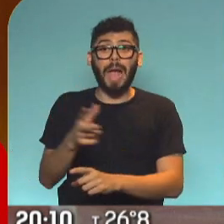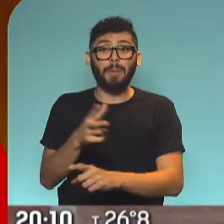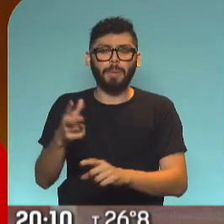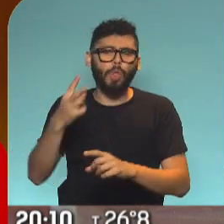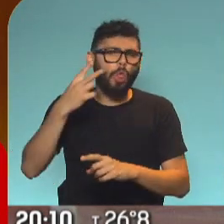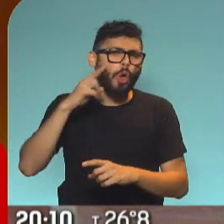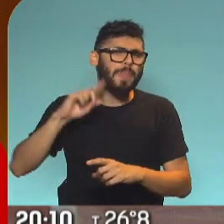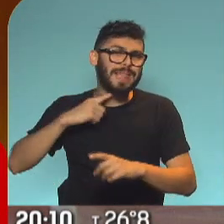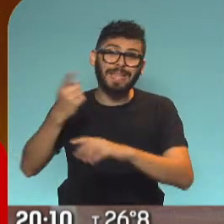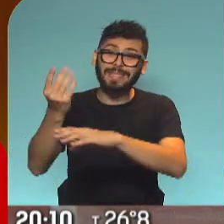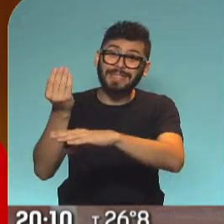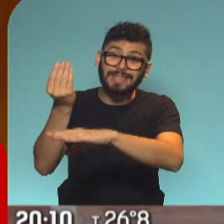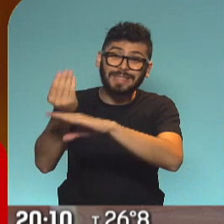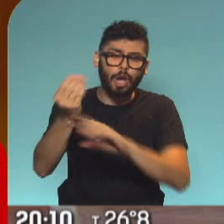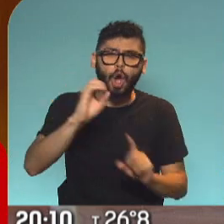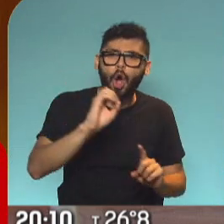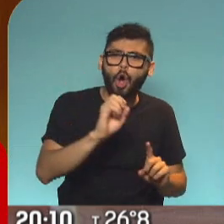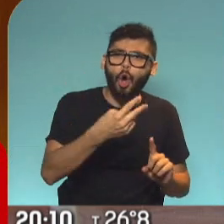2013, Obama